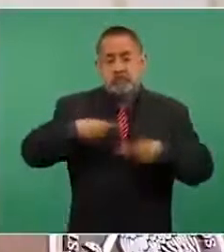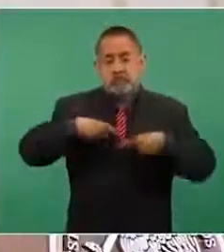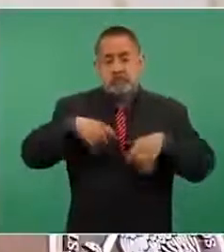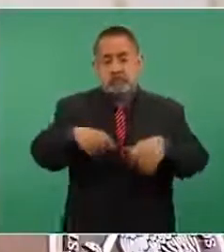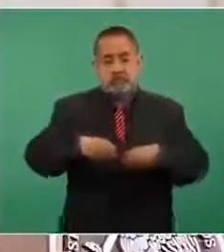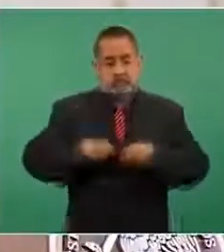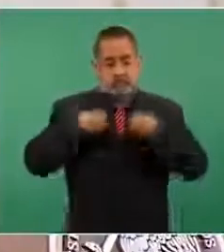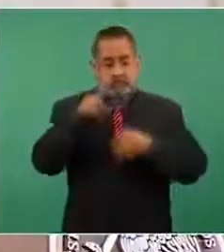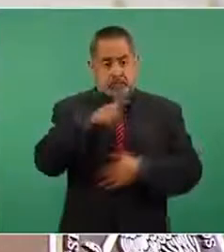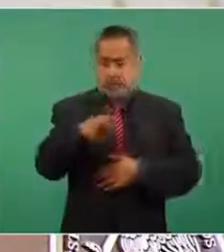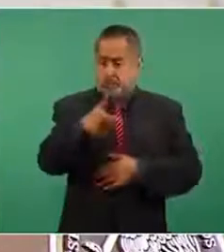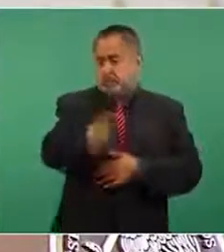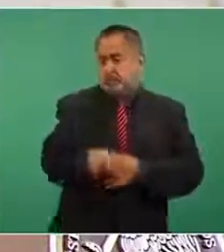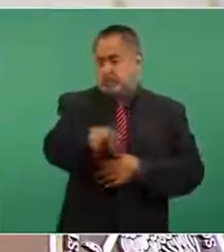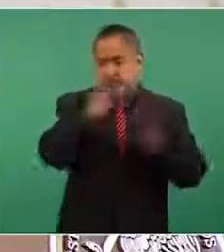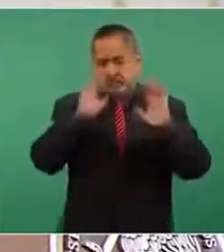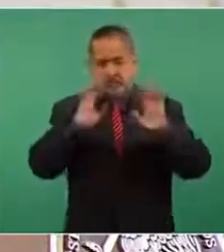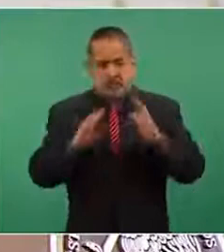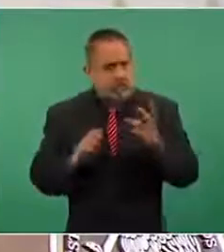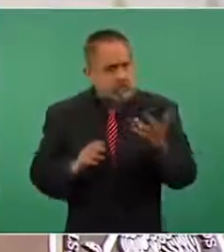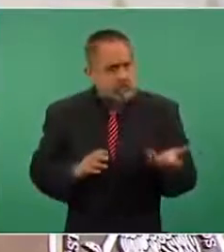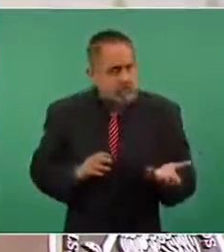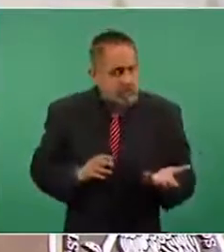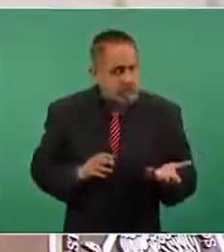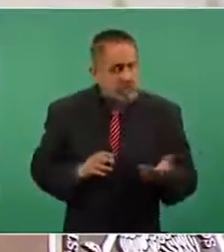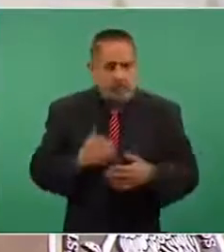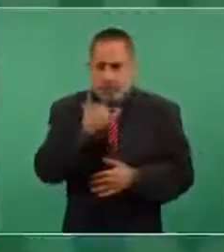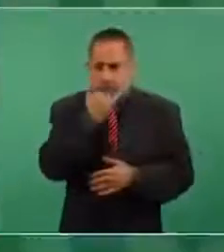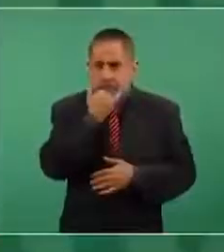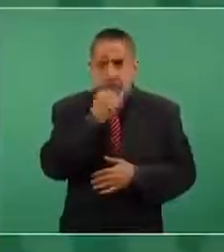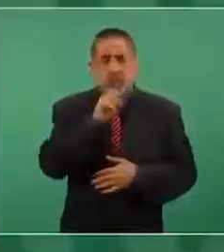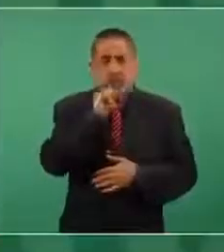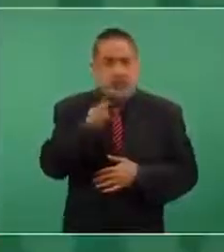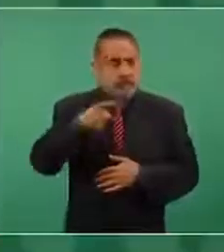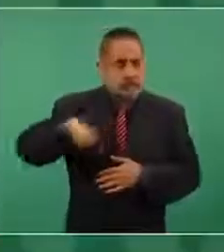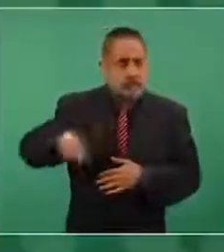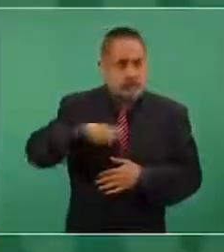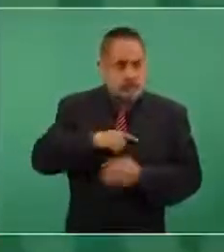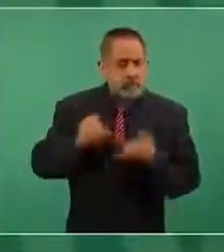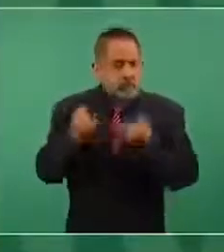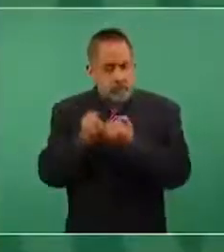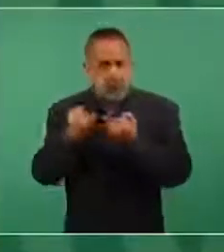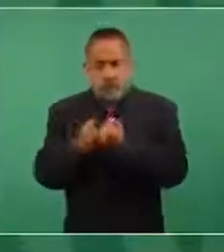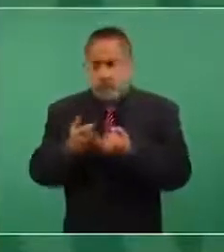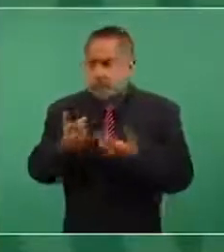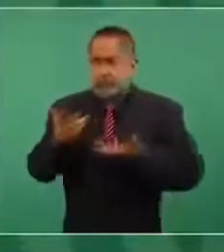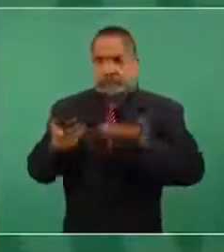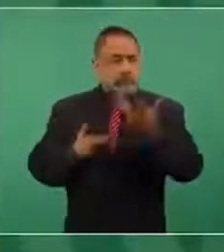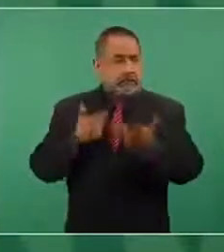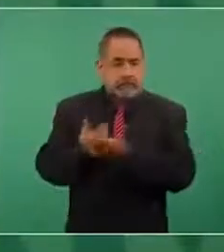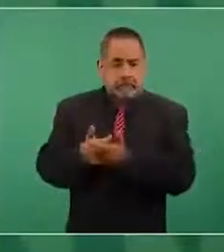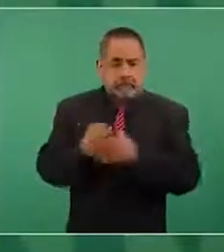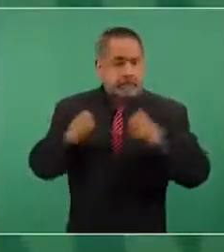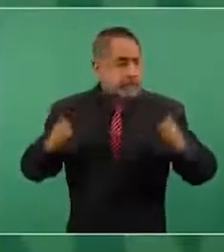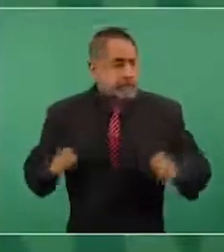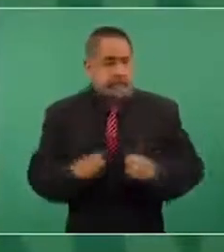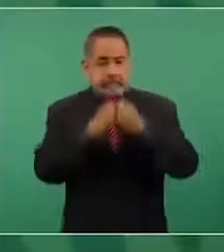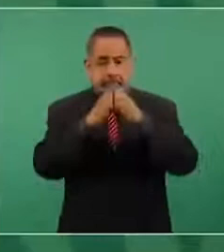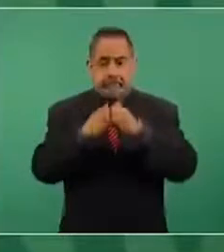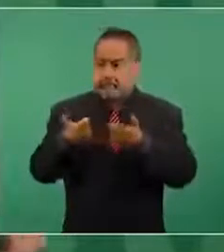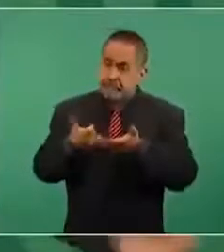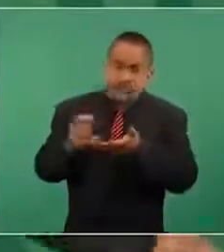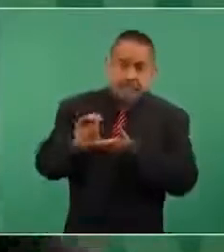nosotros también y tuvimos que invertir por la emergencia